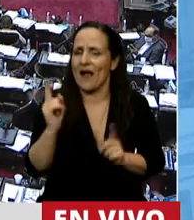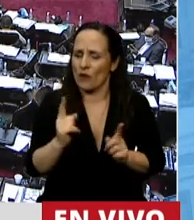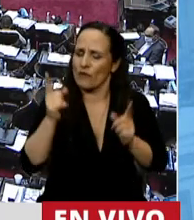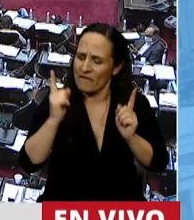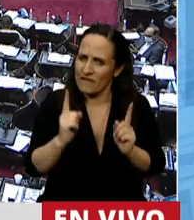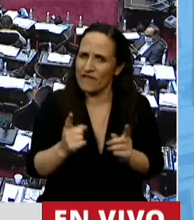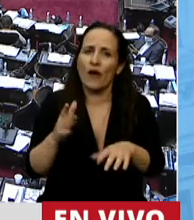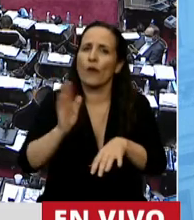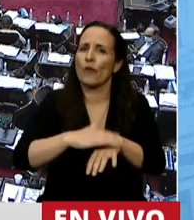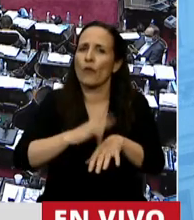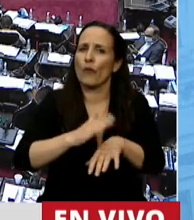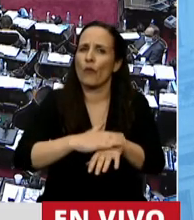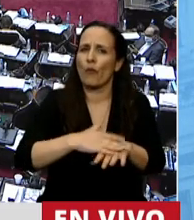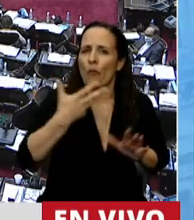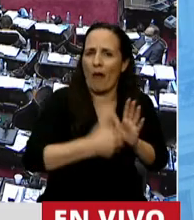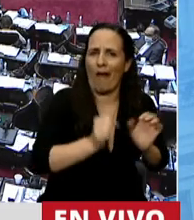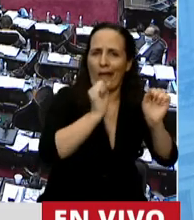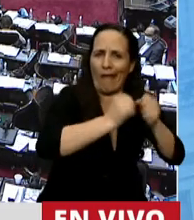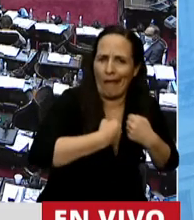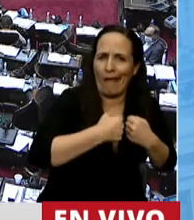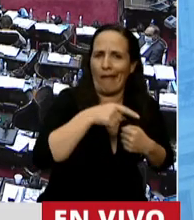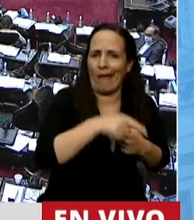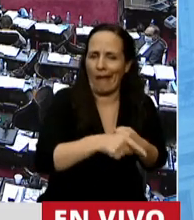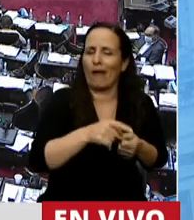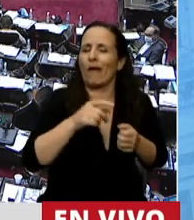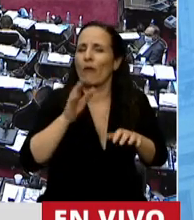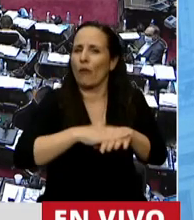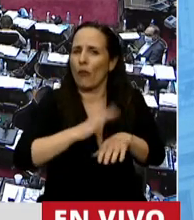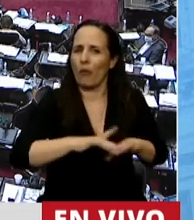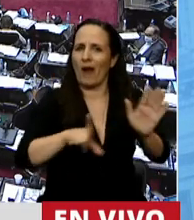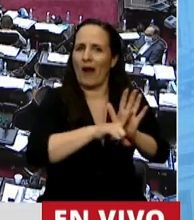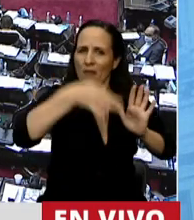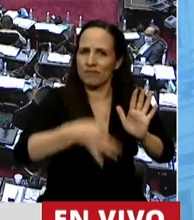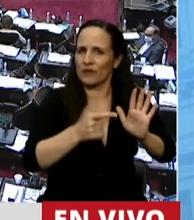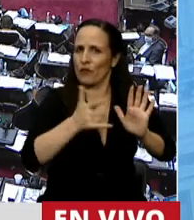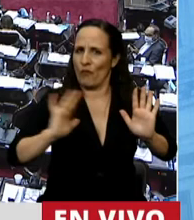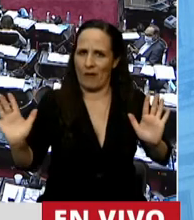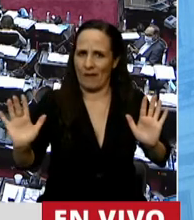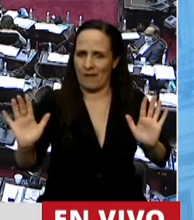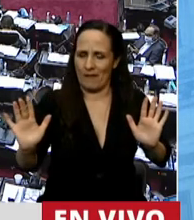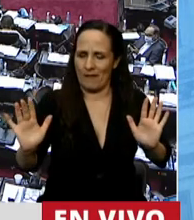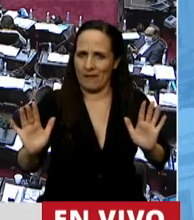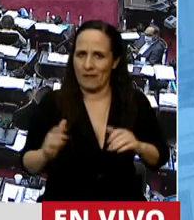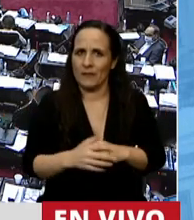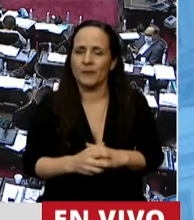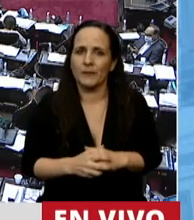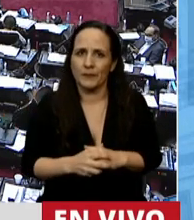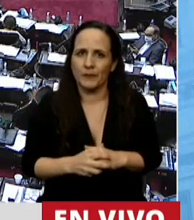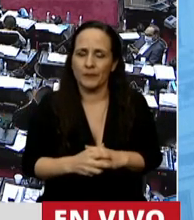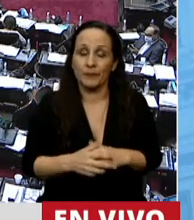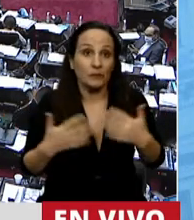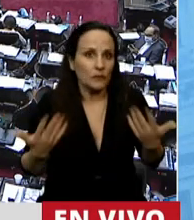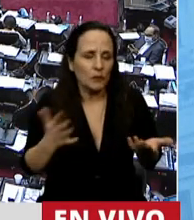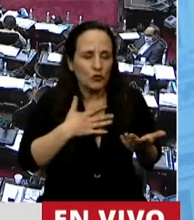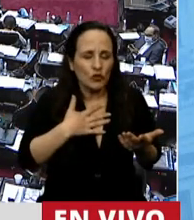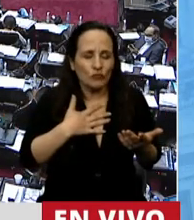cierto?, por los efectos de la clandestinidad, por los efectos de la legalidad. De manera tal de que esta conclusión